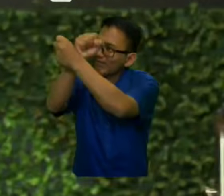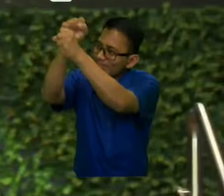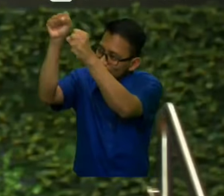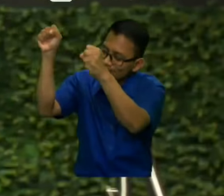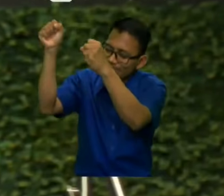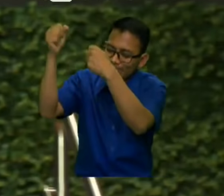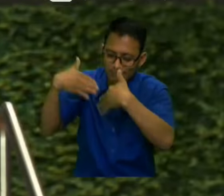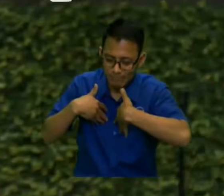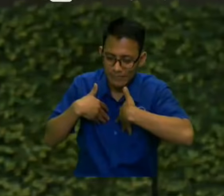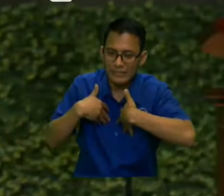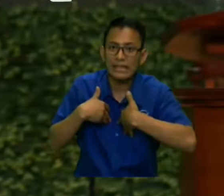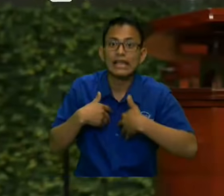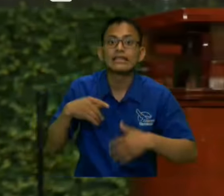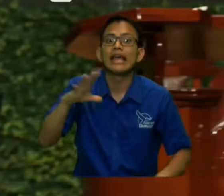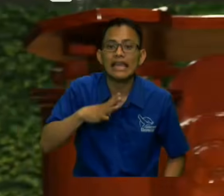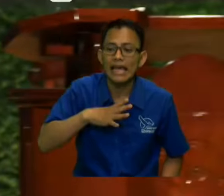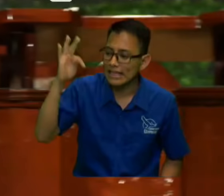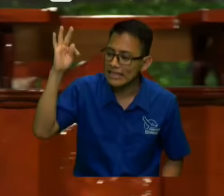Tenía un testimonio.